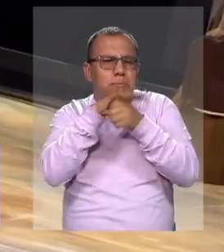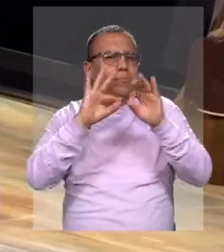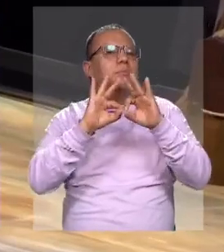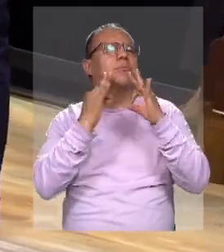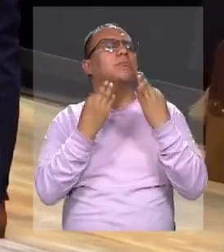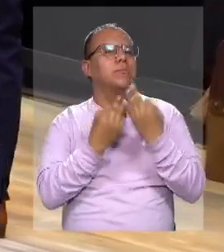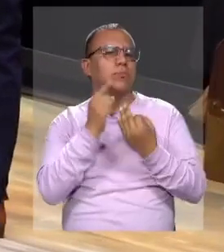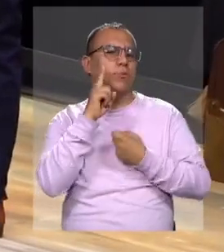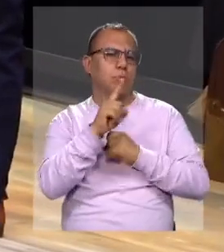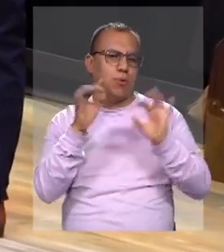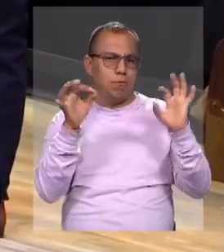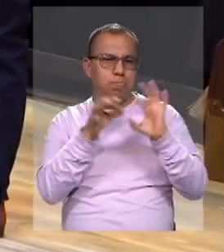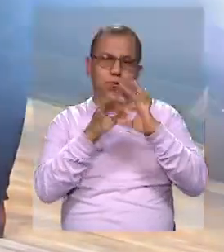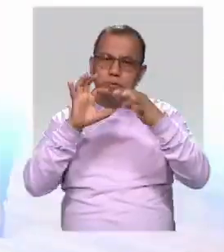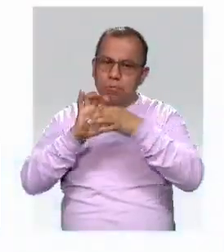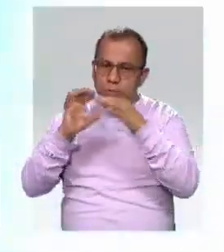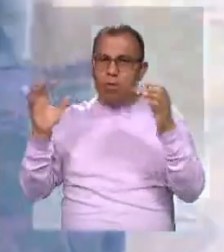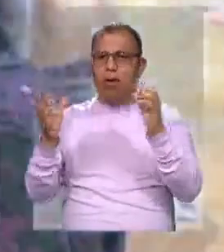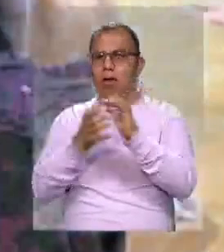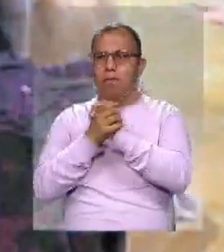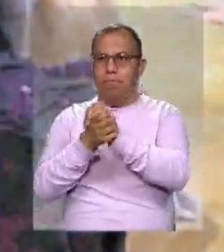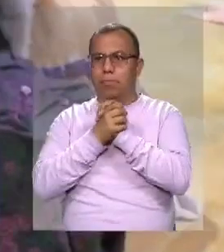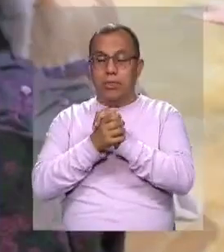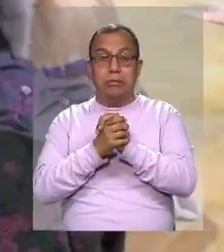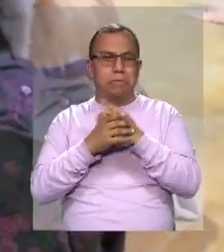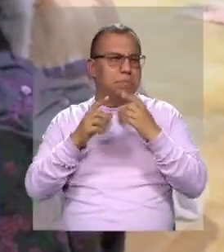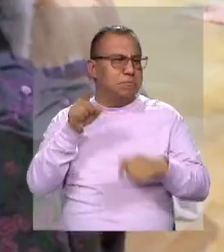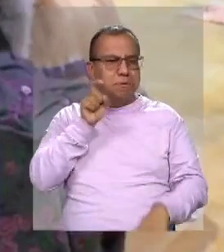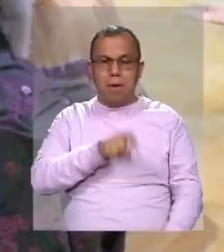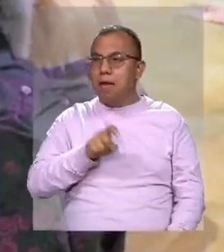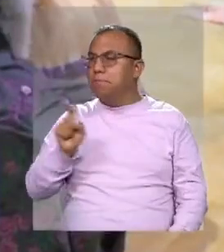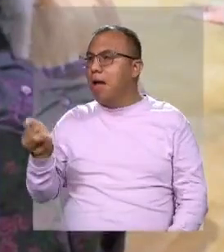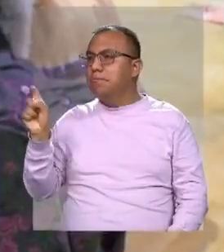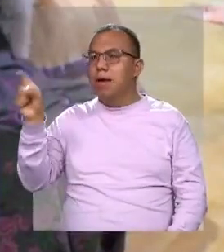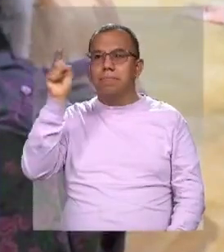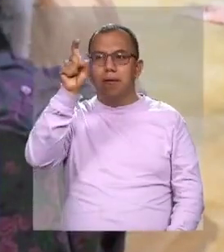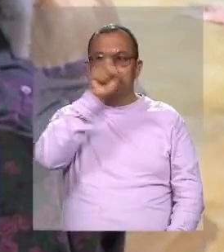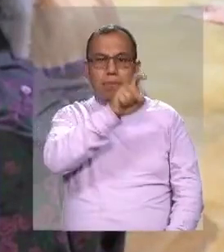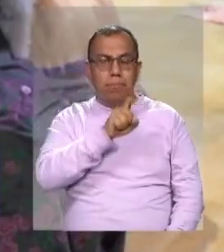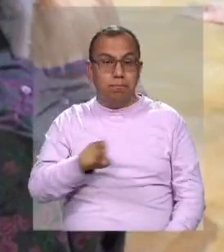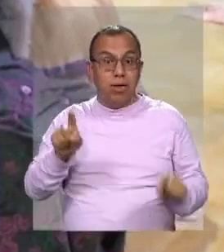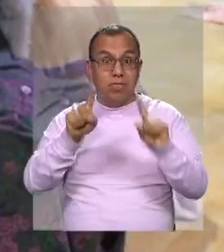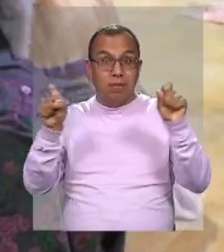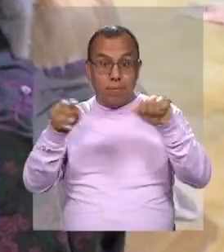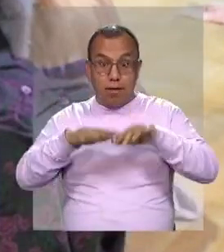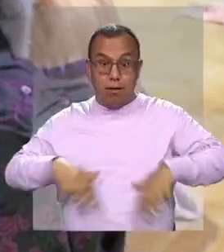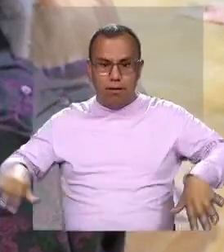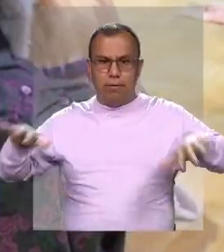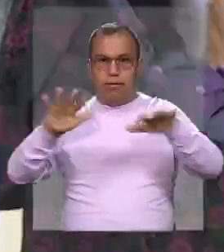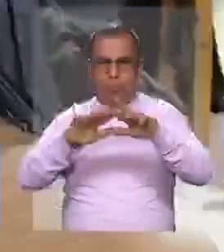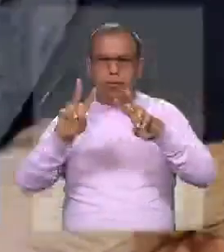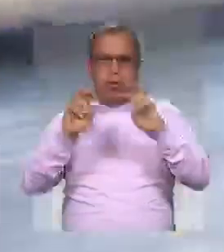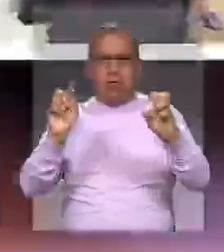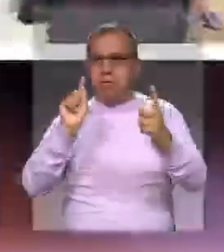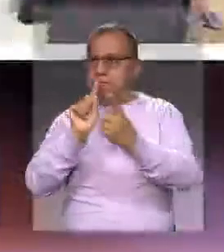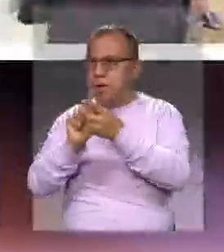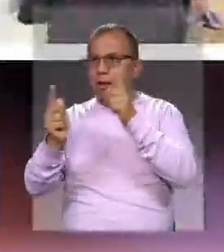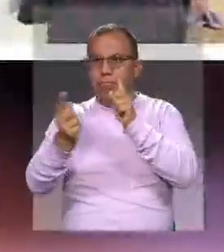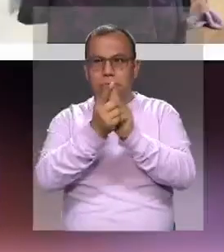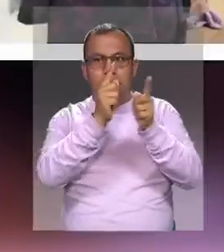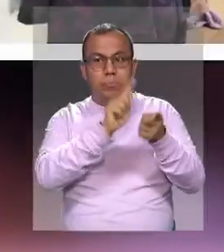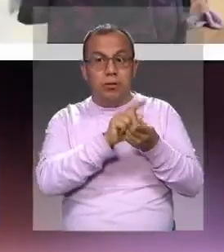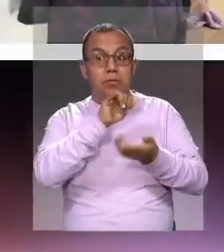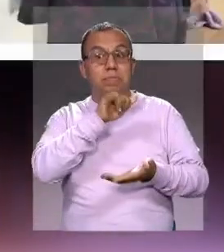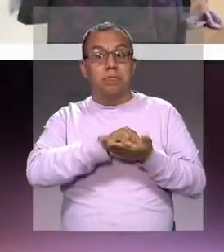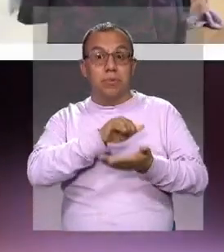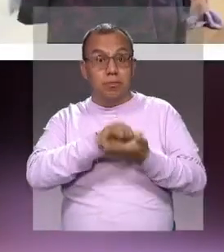se crean por un lazo de amistad. Se desplazan por todo el país y recorren muchos, muchos, muchos territorios y se encuentran con muchos personajes. Todos esos